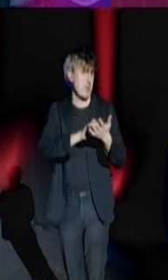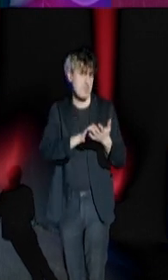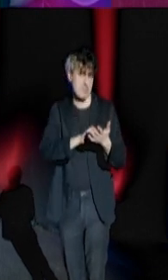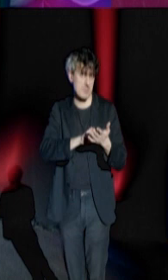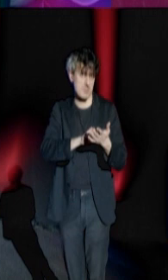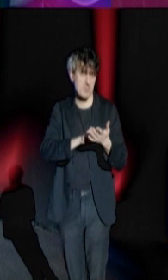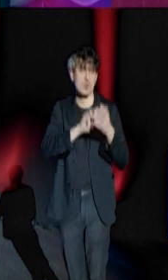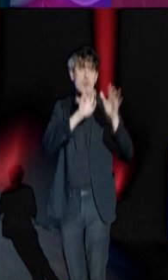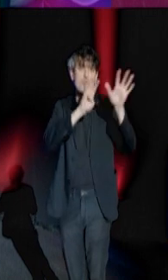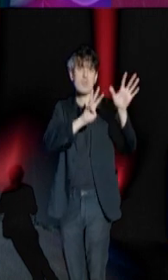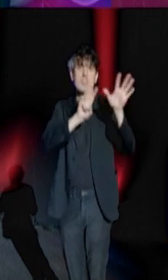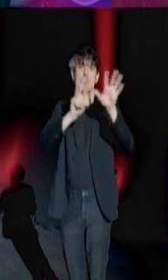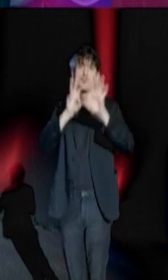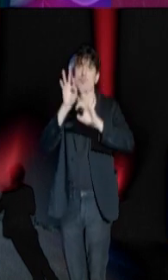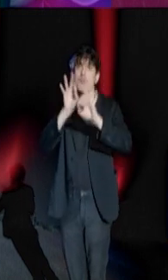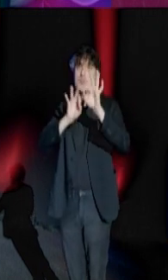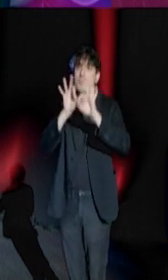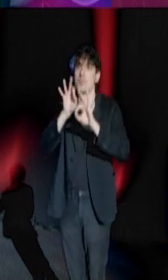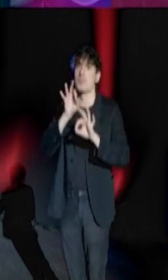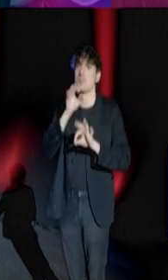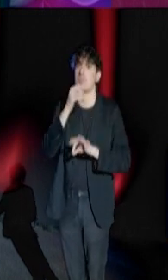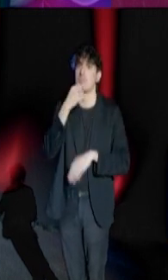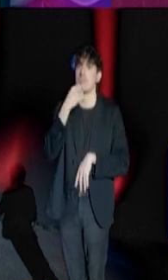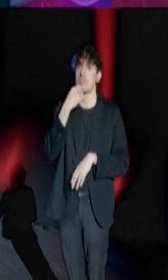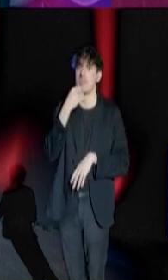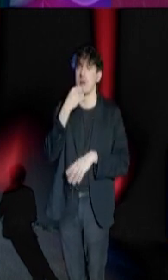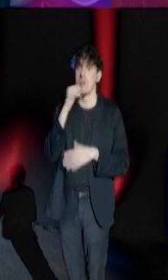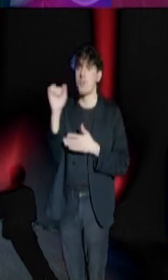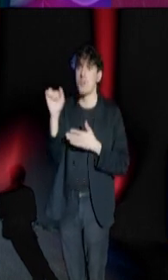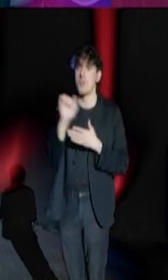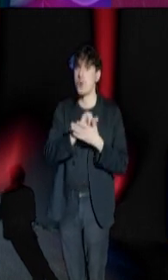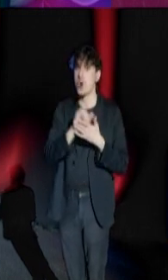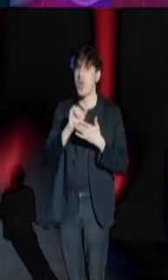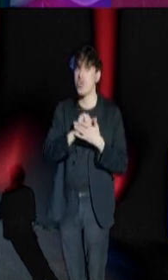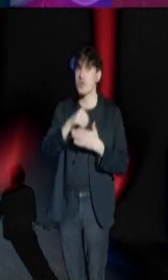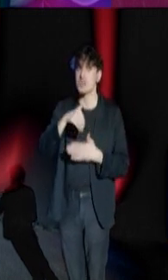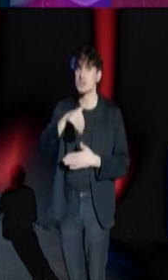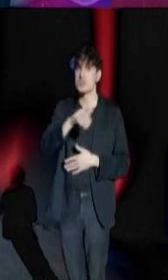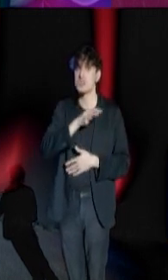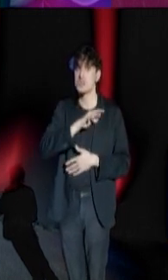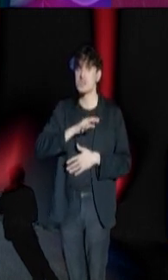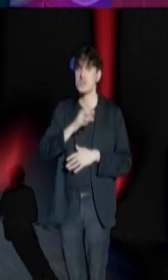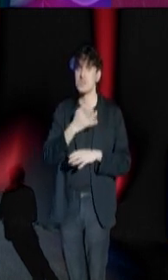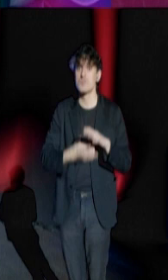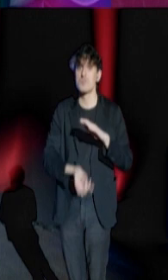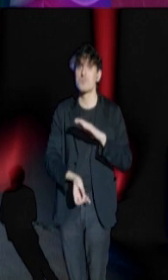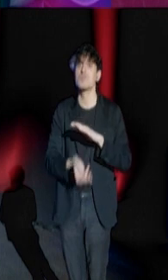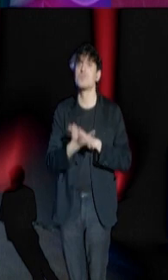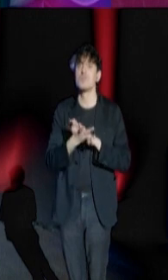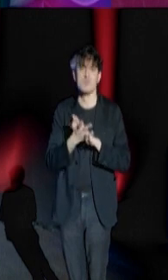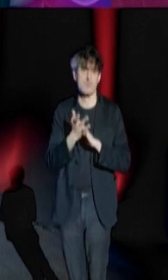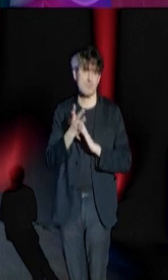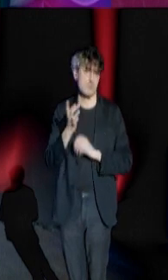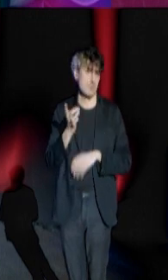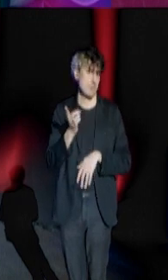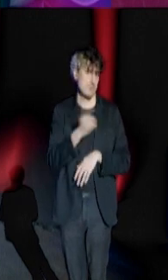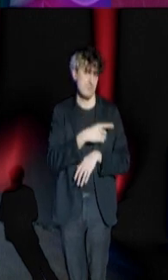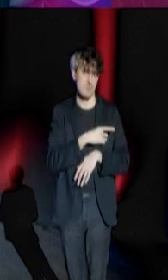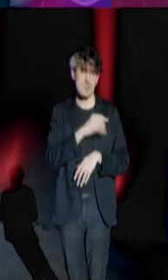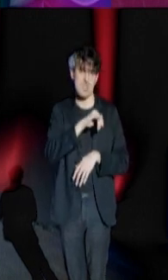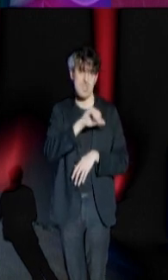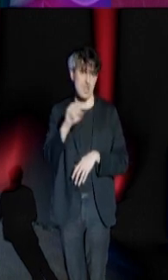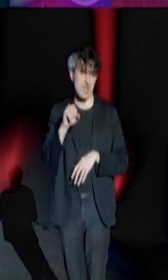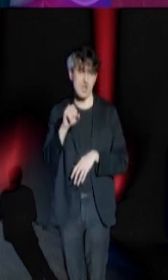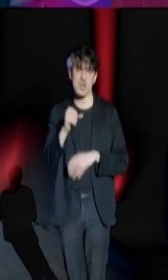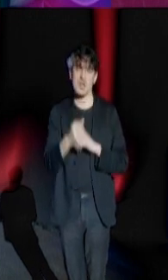por decían algunas fuentes de los borradores que se generen en los próximos años se generarán por ía generativa pero donde te encuentras